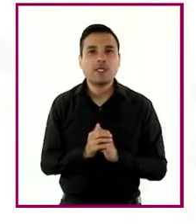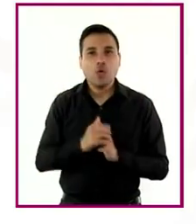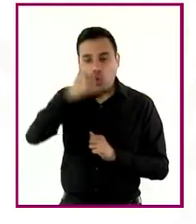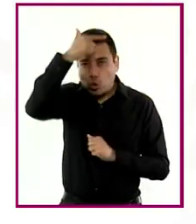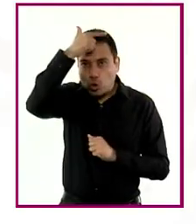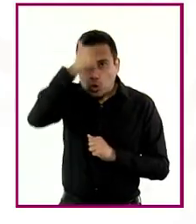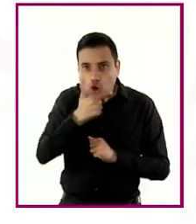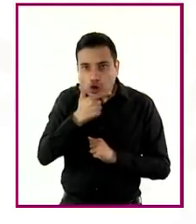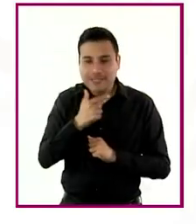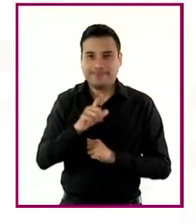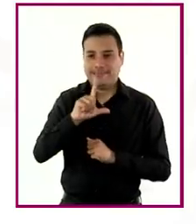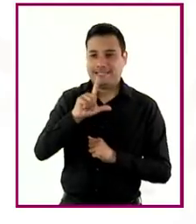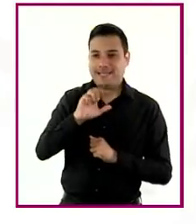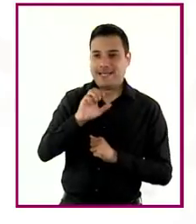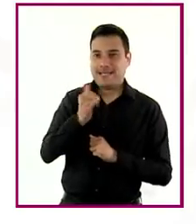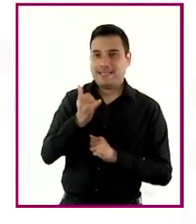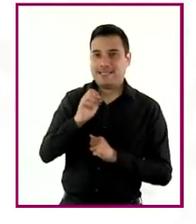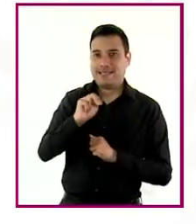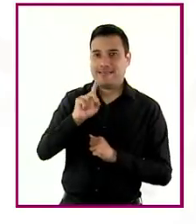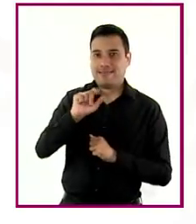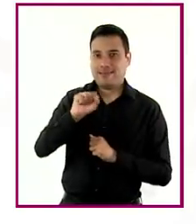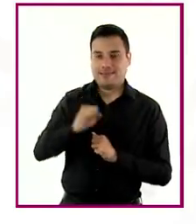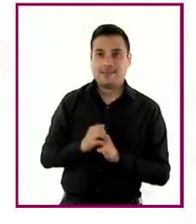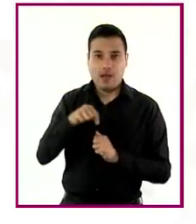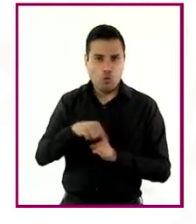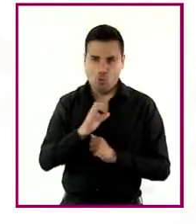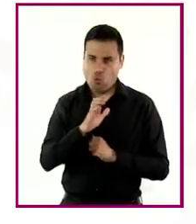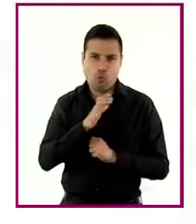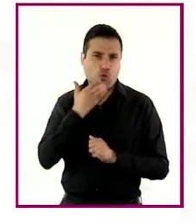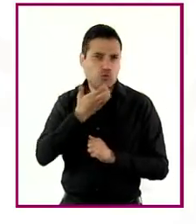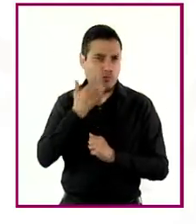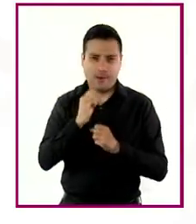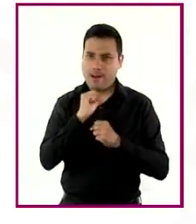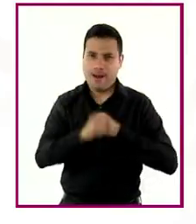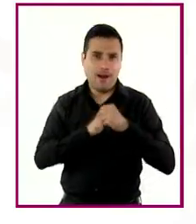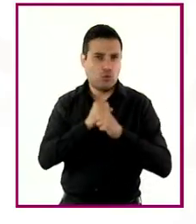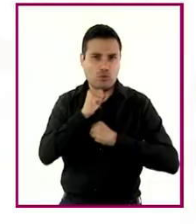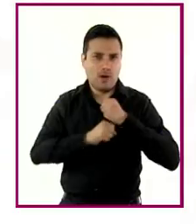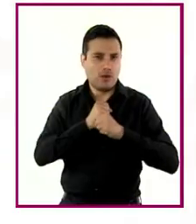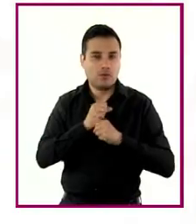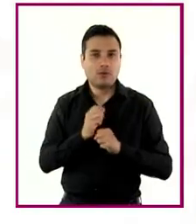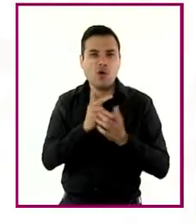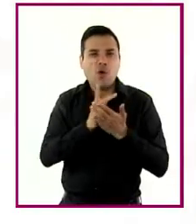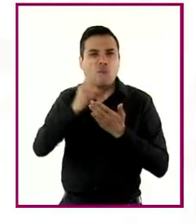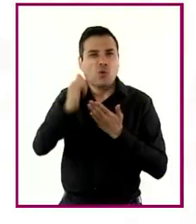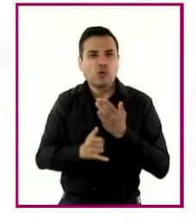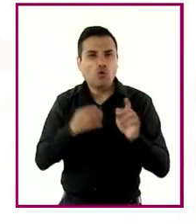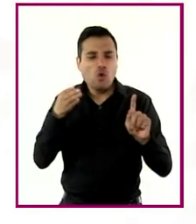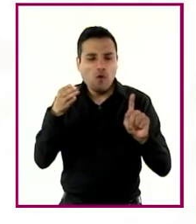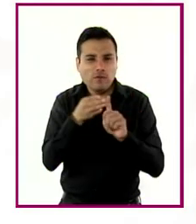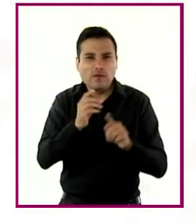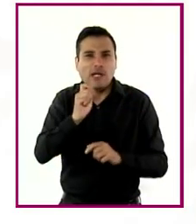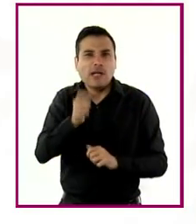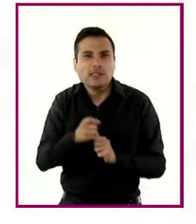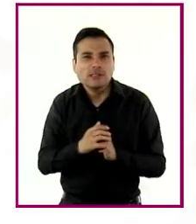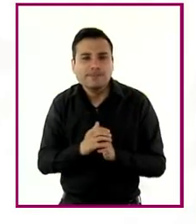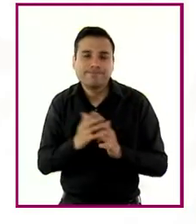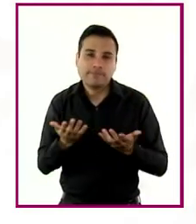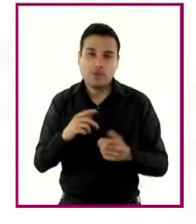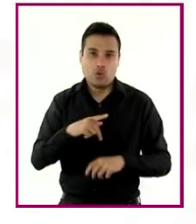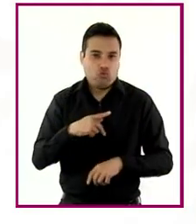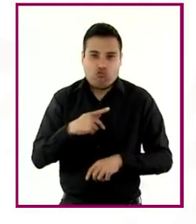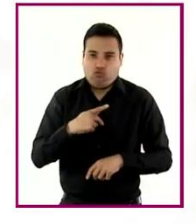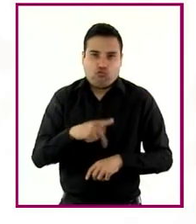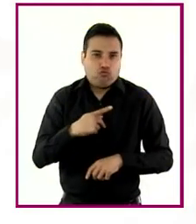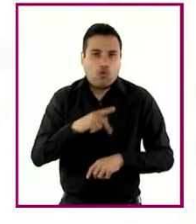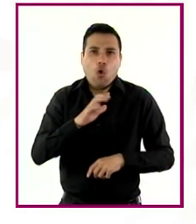se realiza cada año en el CAI y cuyo objetivo es fomentar costumbres,